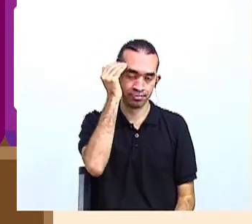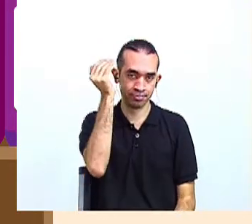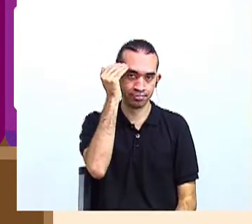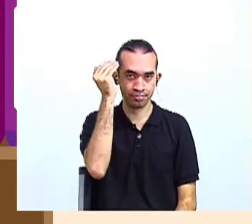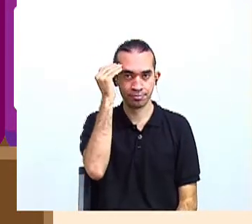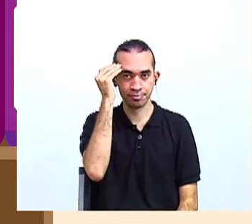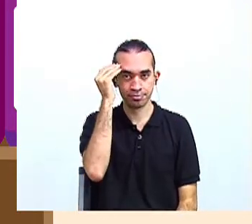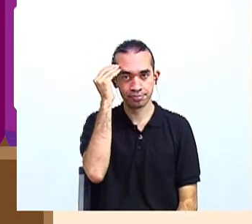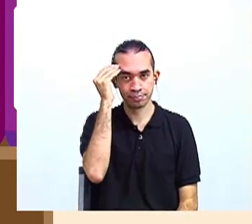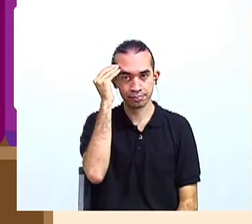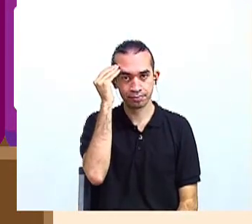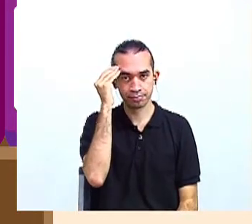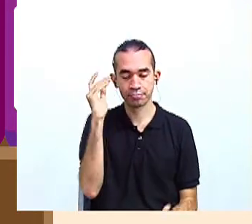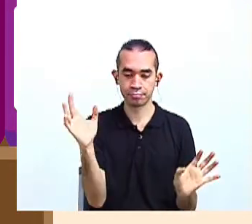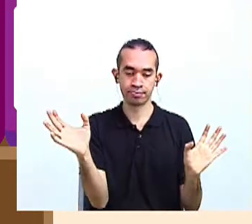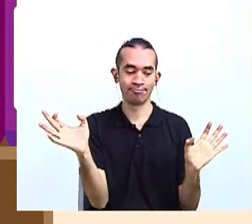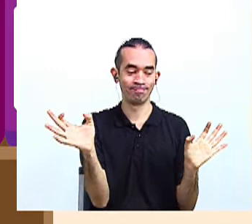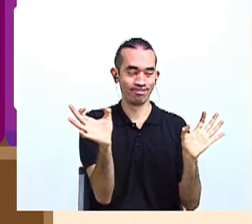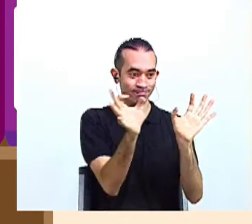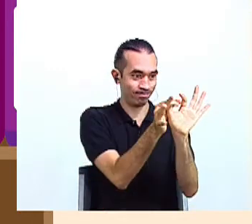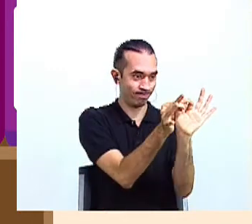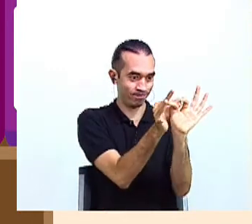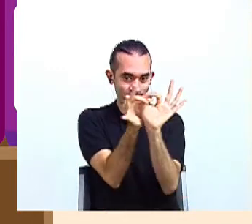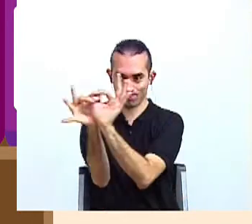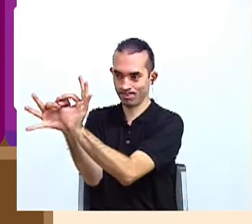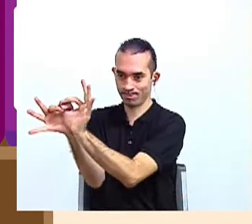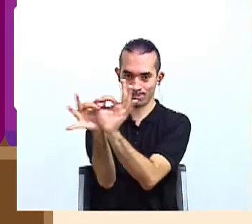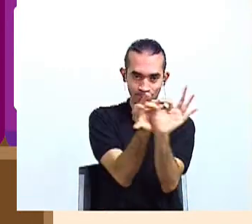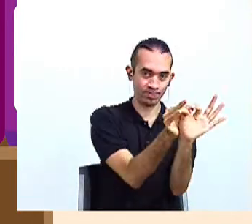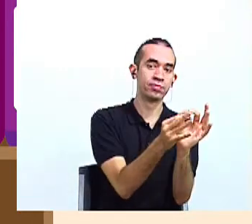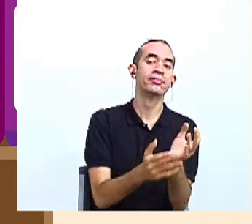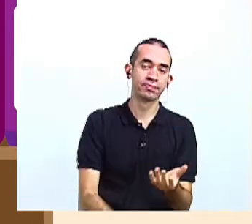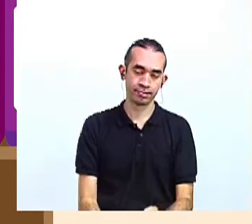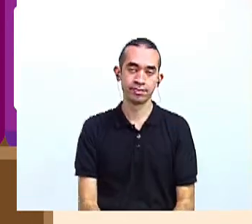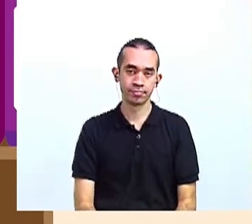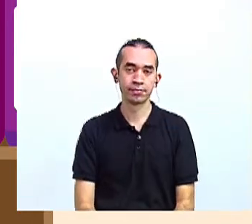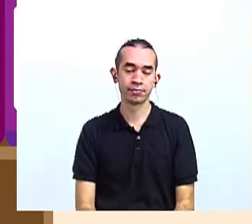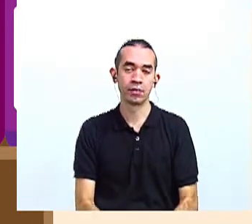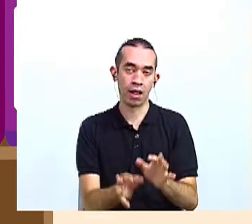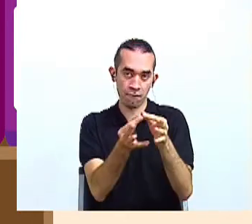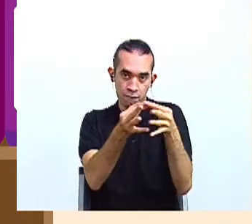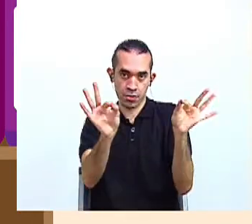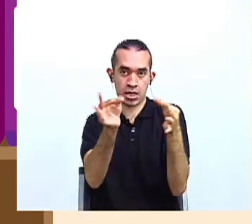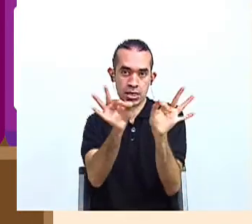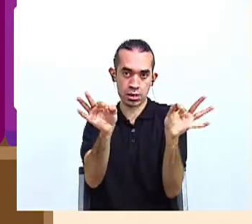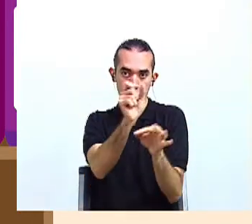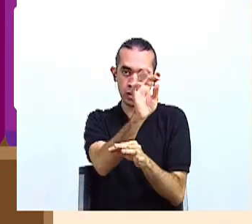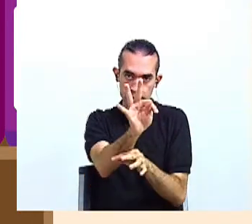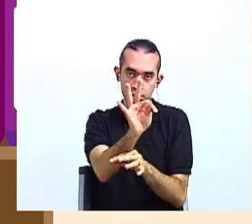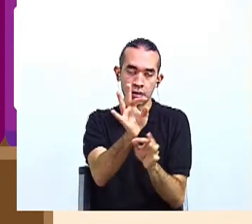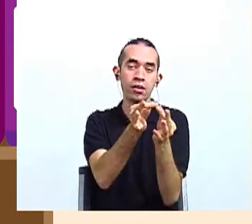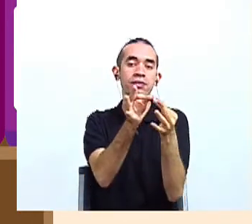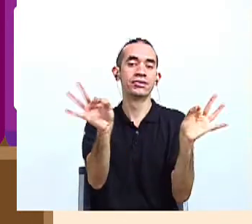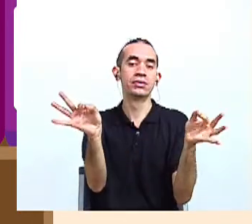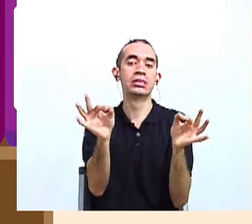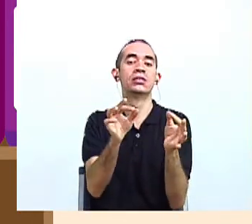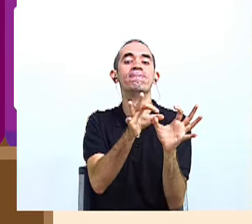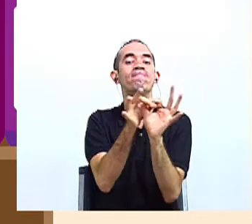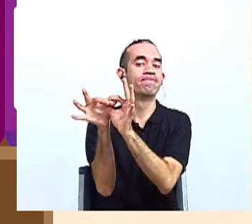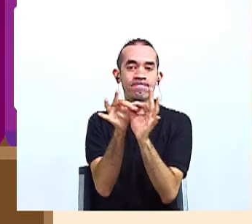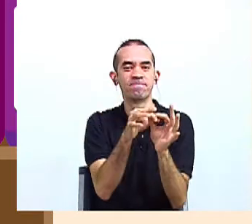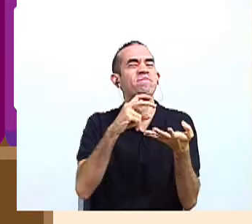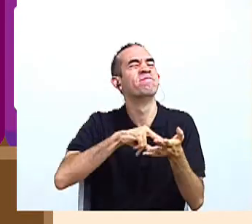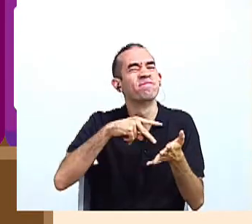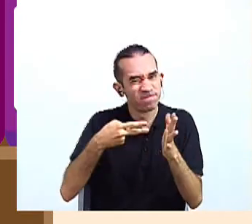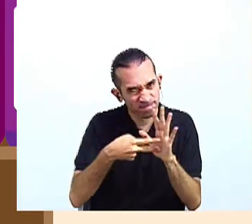consideración la concordancia. Sí, la concordancia en esas frases nominales. ¿Quieren saber en qué consiste?